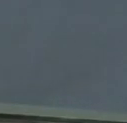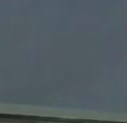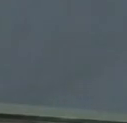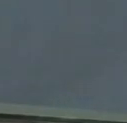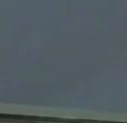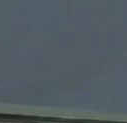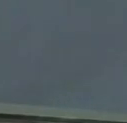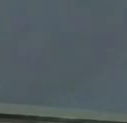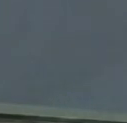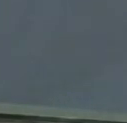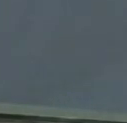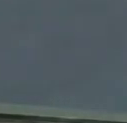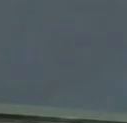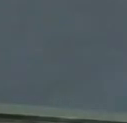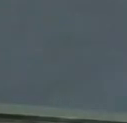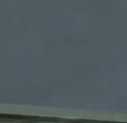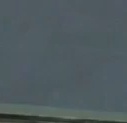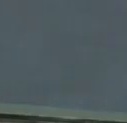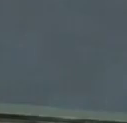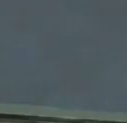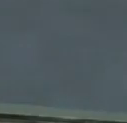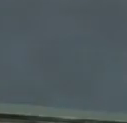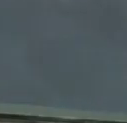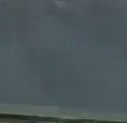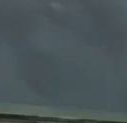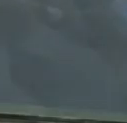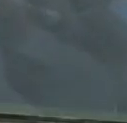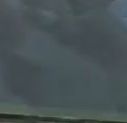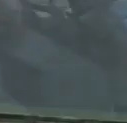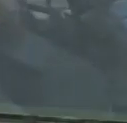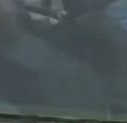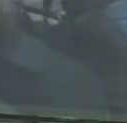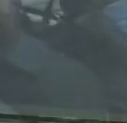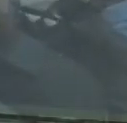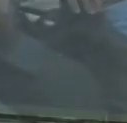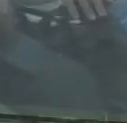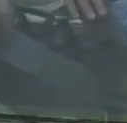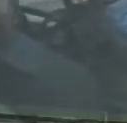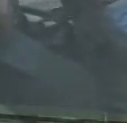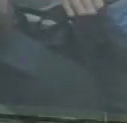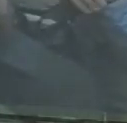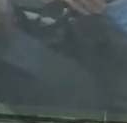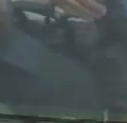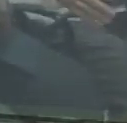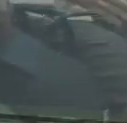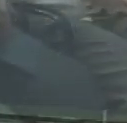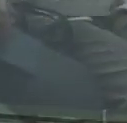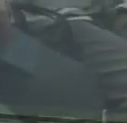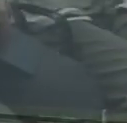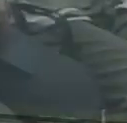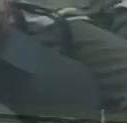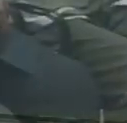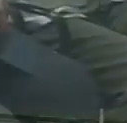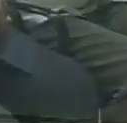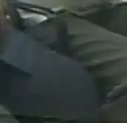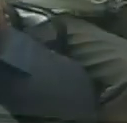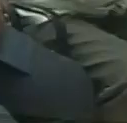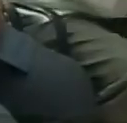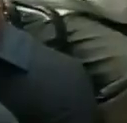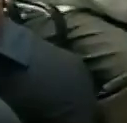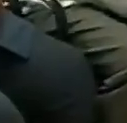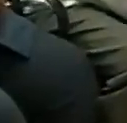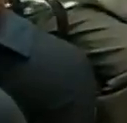electoral. En este momento ya se da inicio a esta sesión número 48 de la Asamblea Nacional Constituyente. Escuchemos.